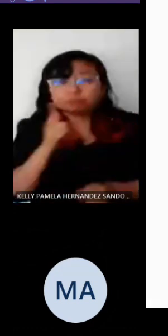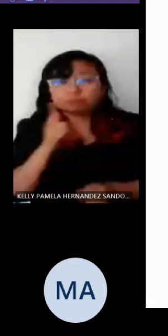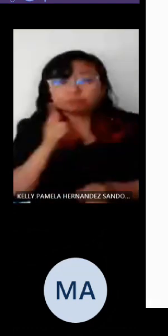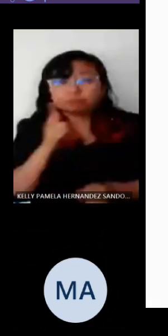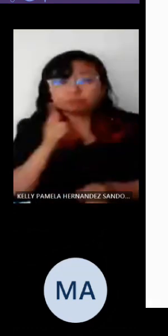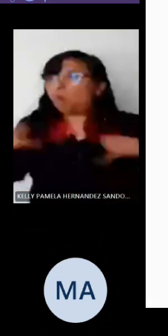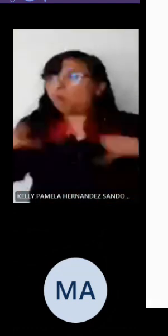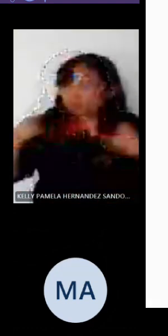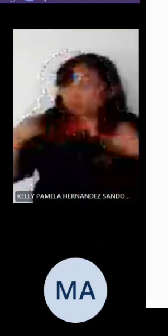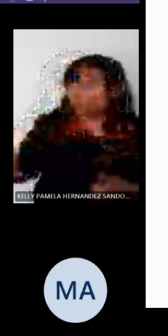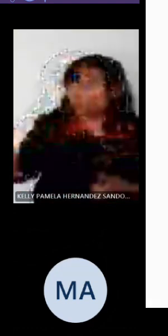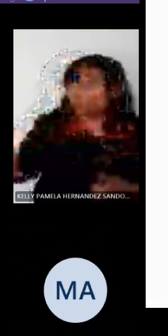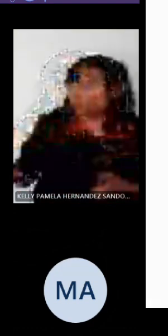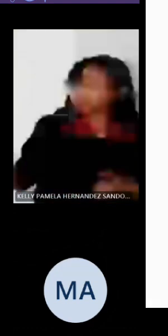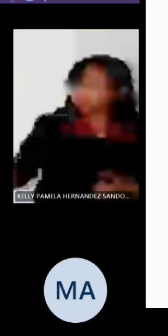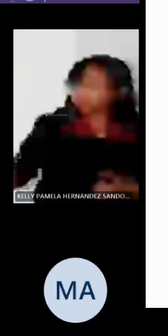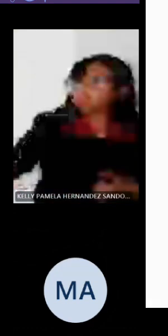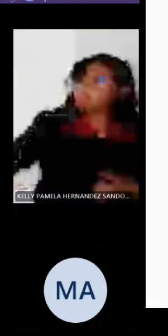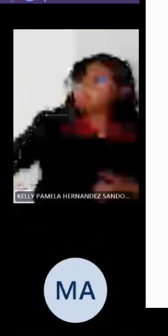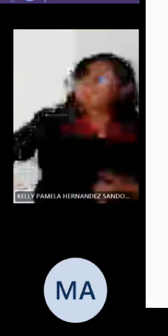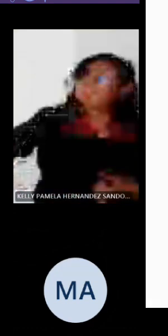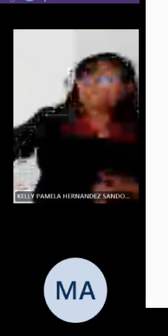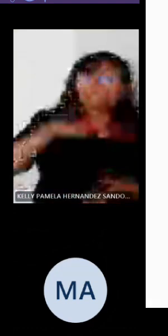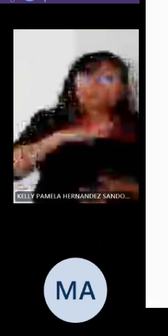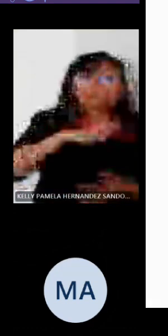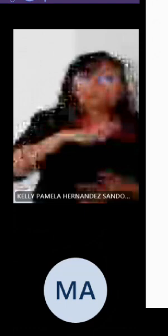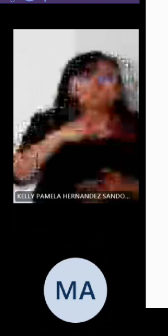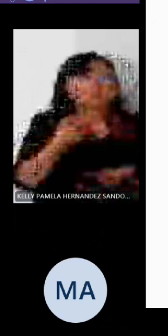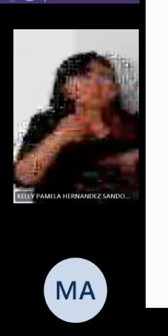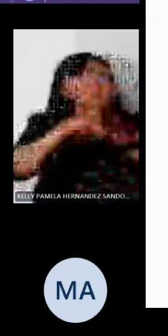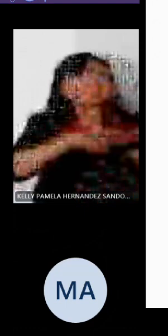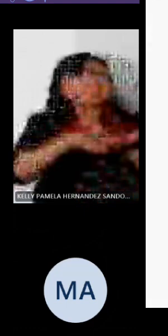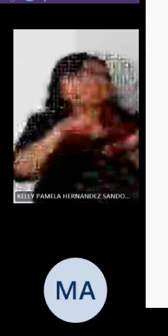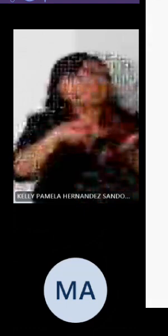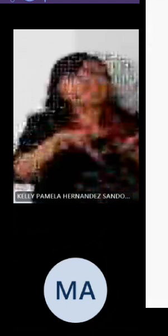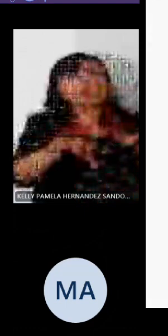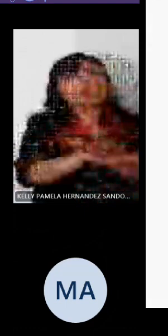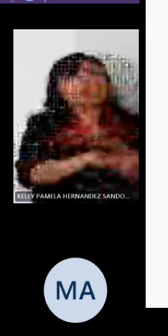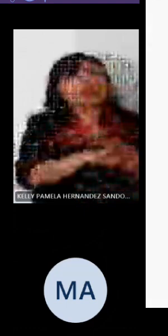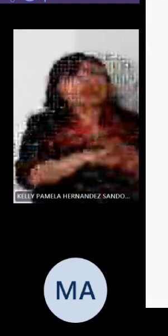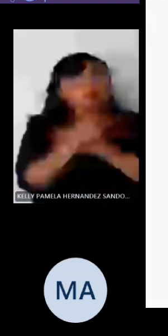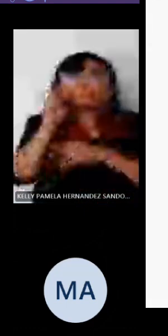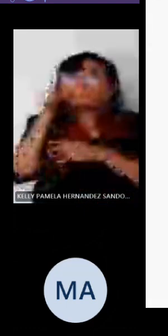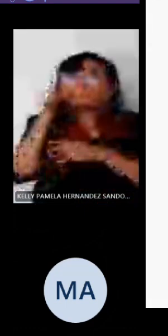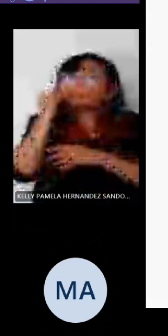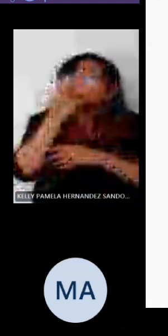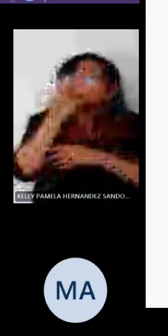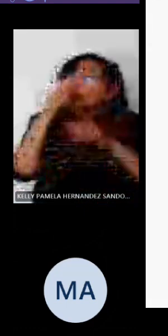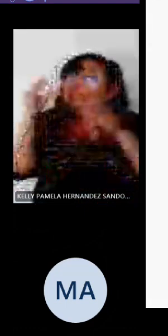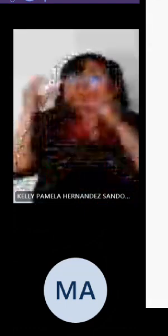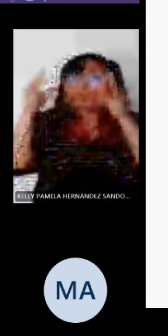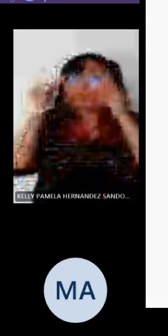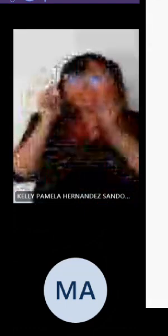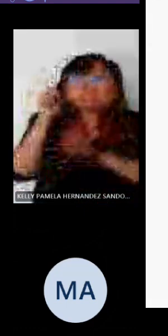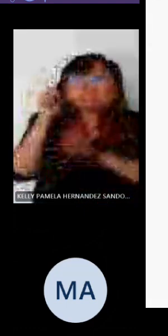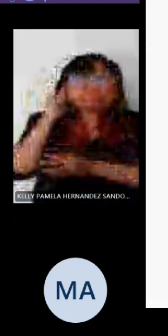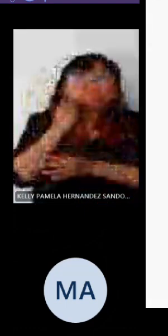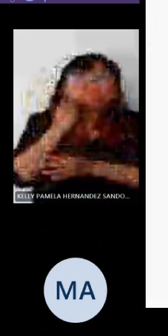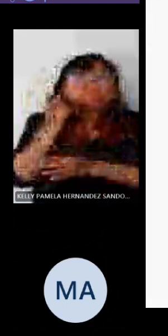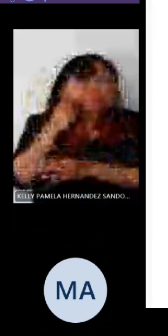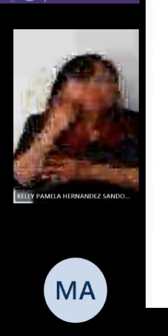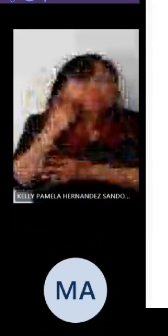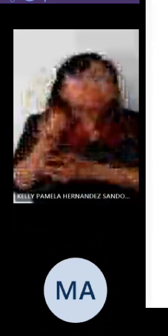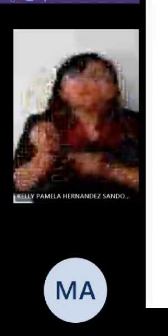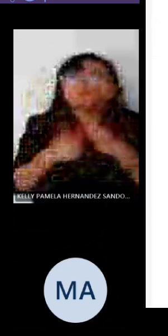adolescencia que pueden llegar a tener alteraciones a nivel visual o que tengan retinosis pigmentaria. Entonces hay que tener muy